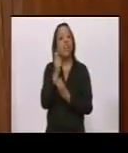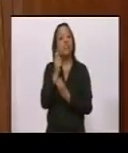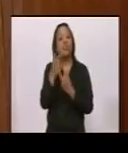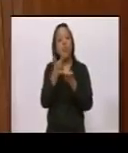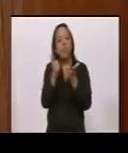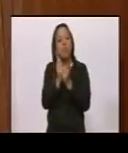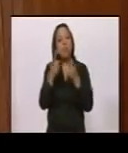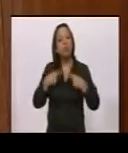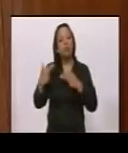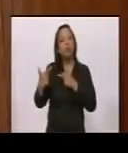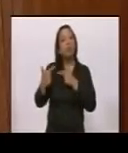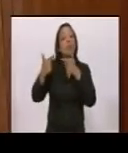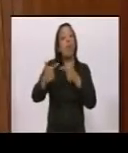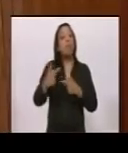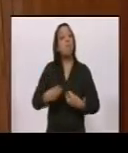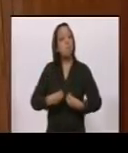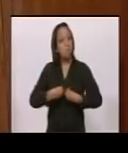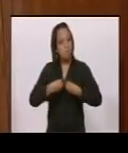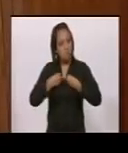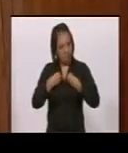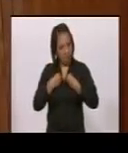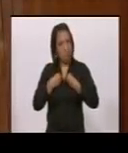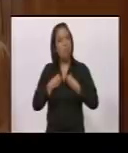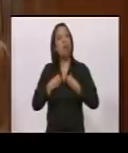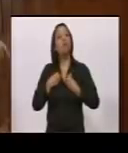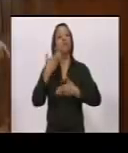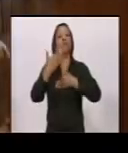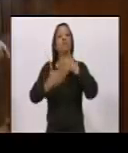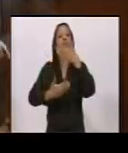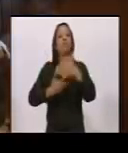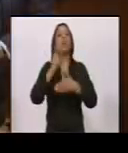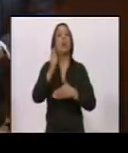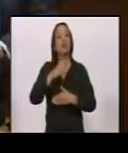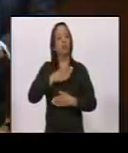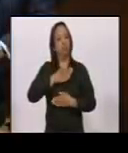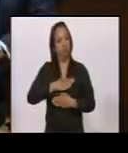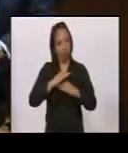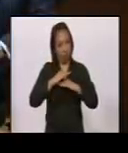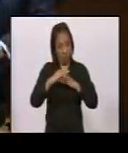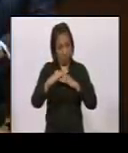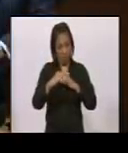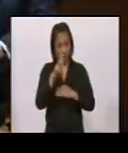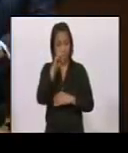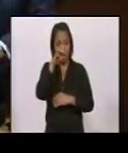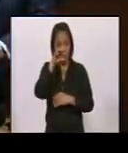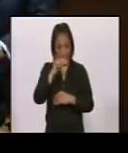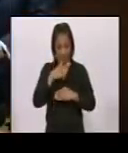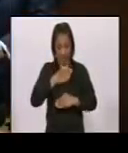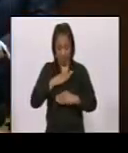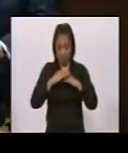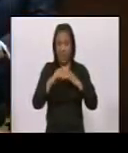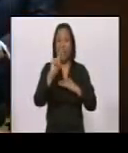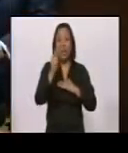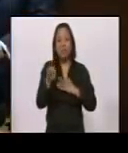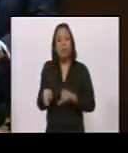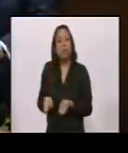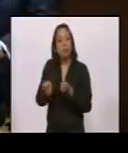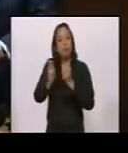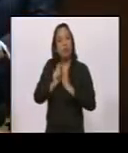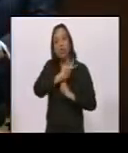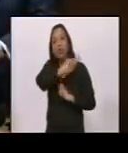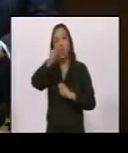ha vivido y se ha desarrollado en democracia. Nuestra democracia es patrimonio de todos